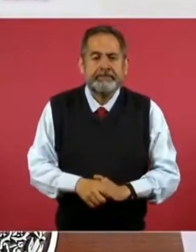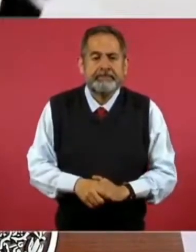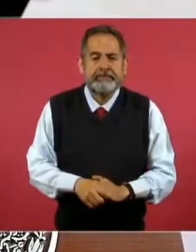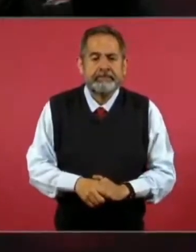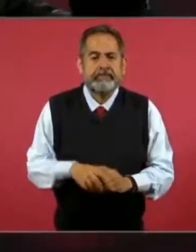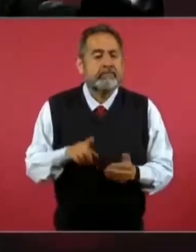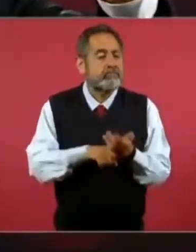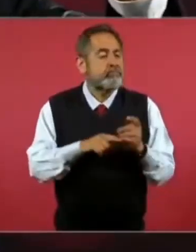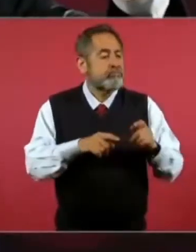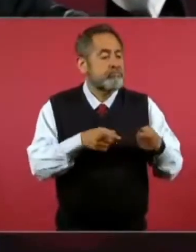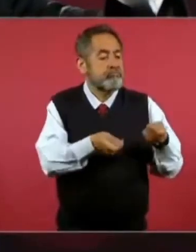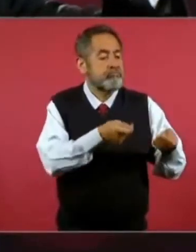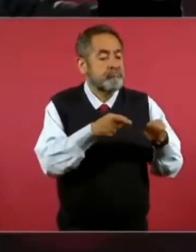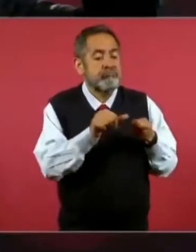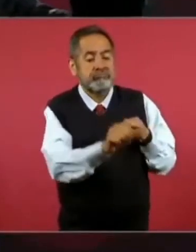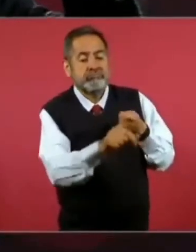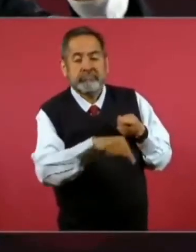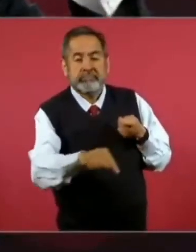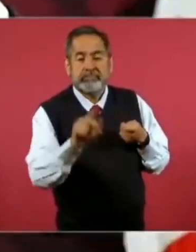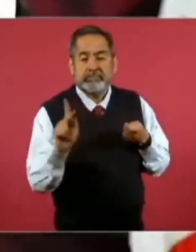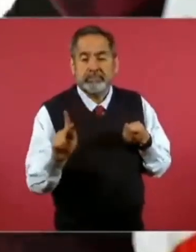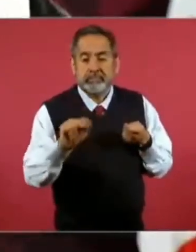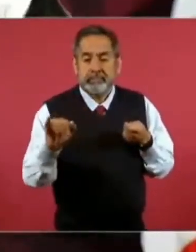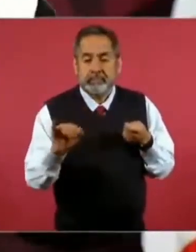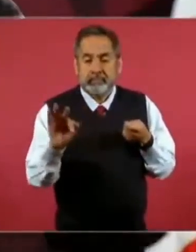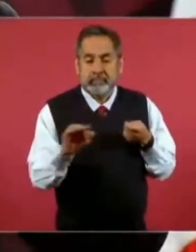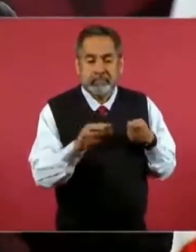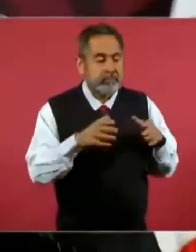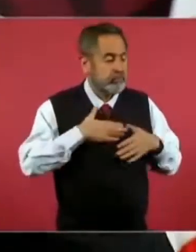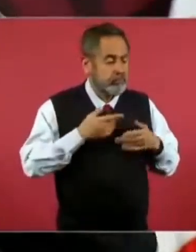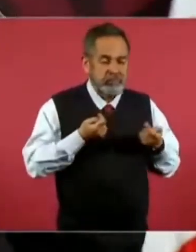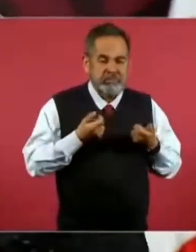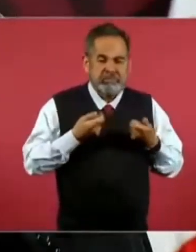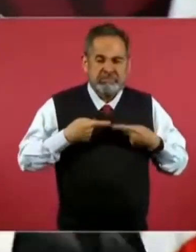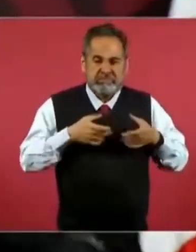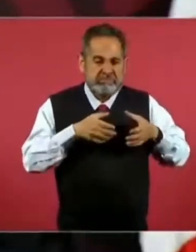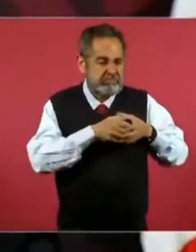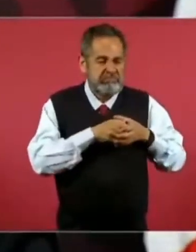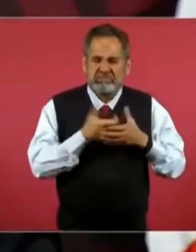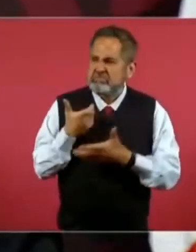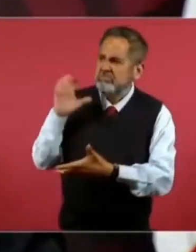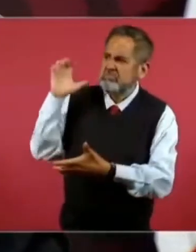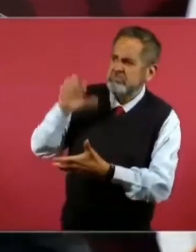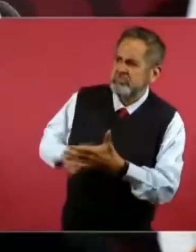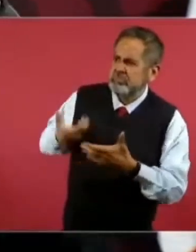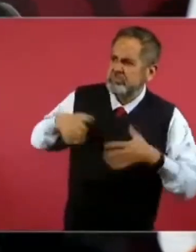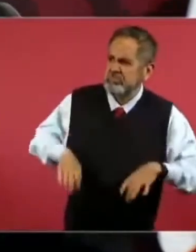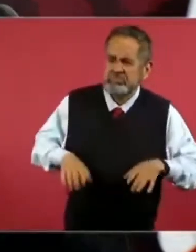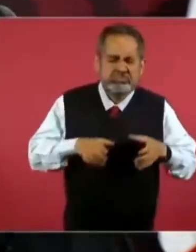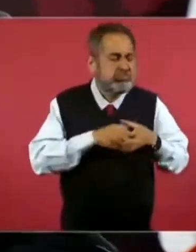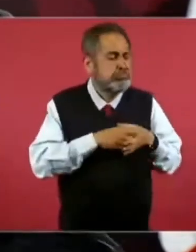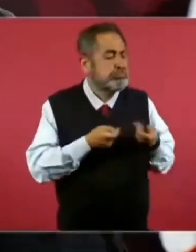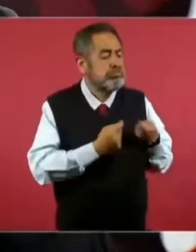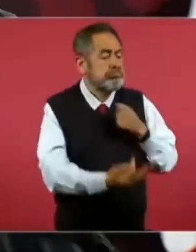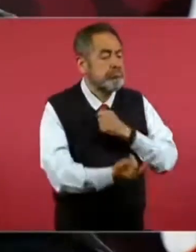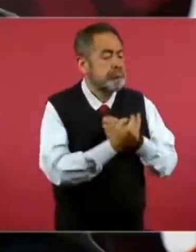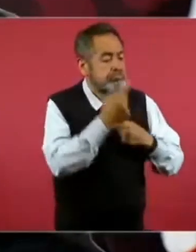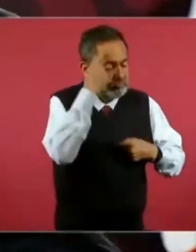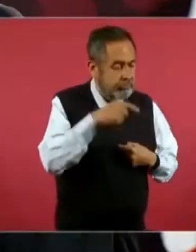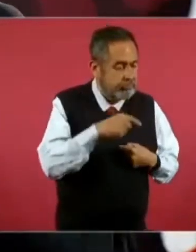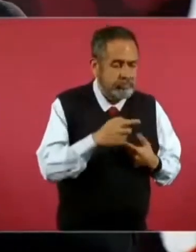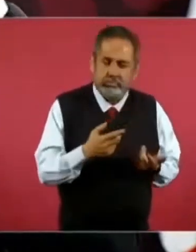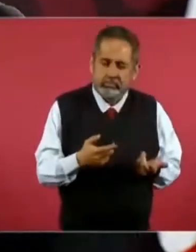Tener un poder judicial que esté al servicio de una minoría rapaz y no un poder judicial al